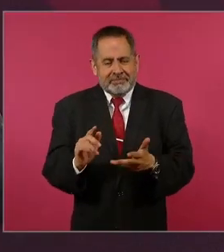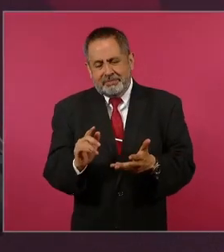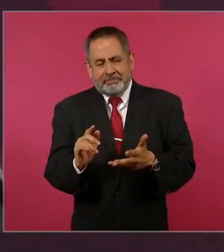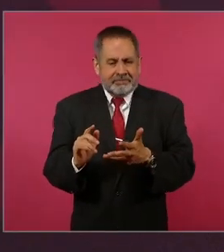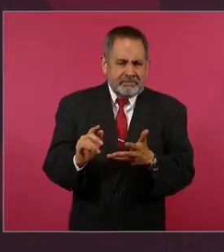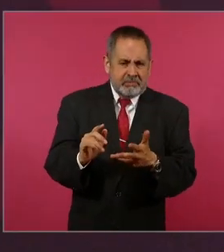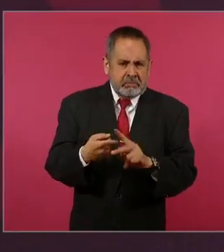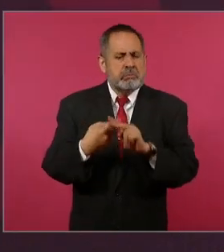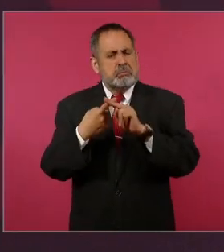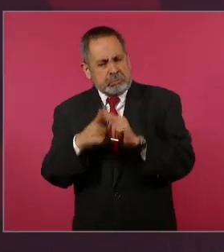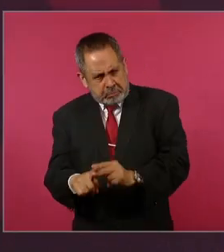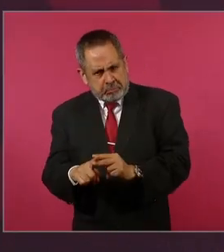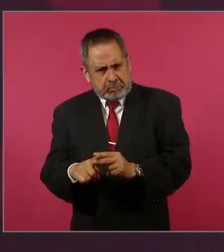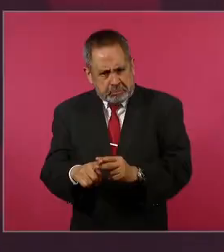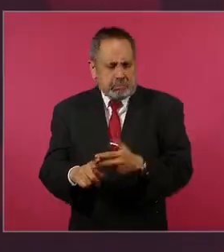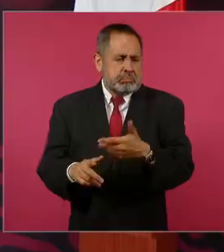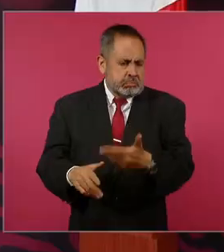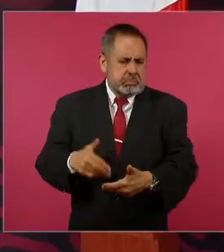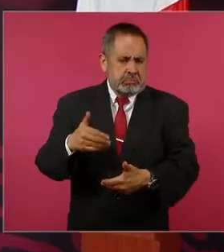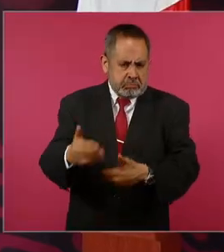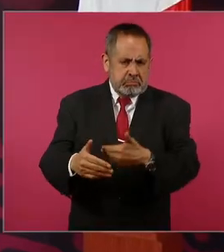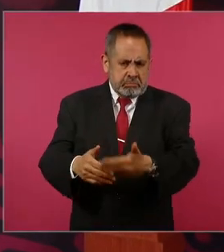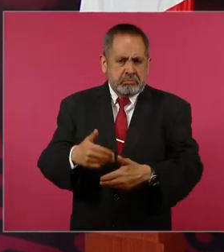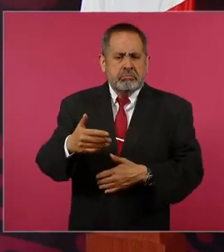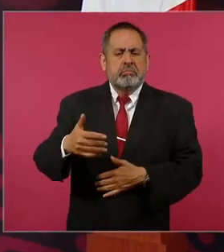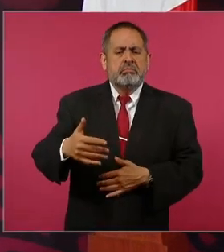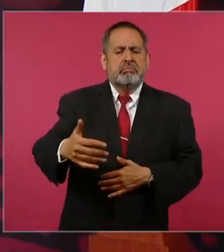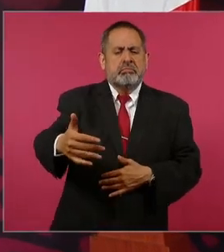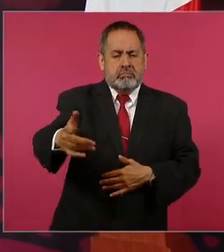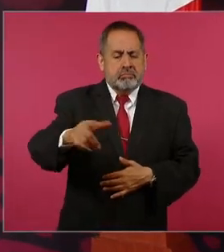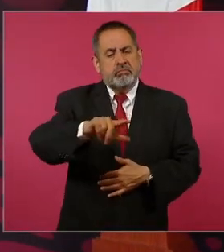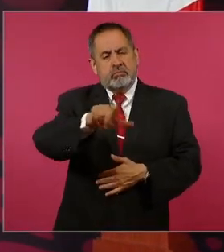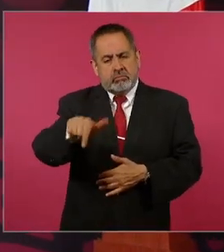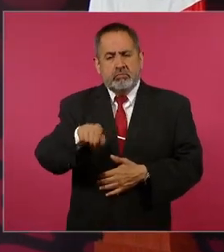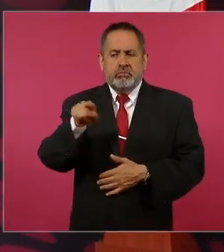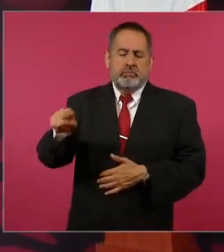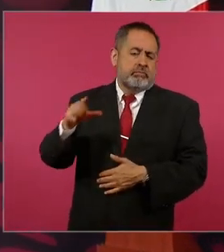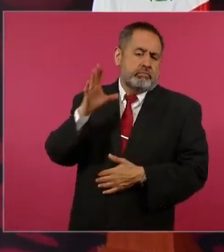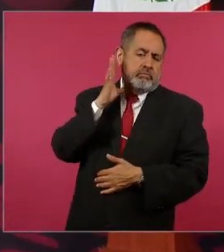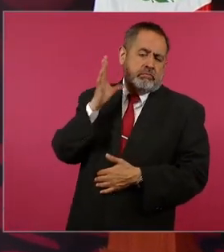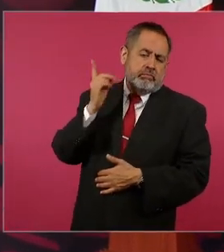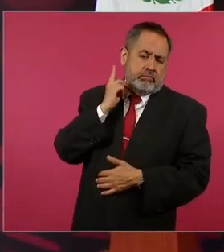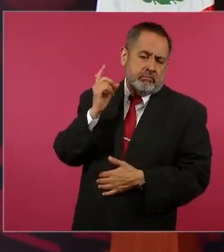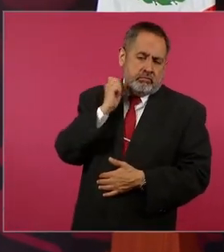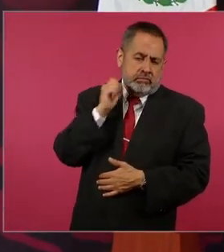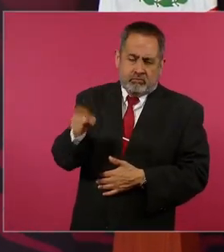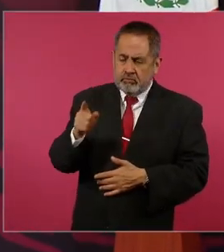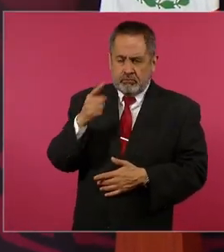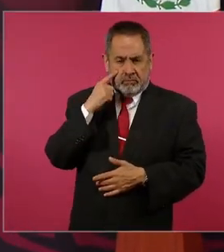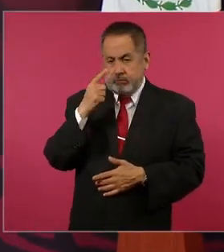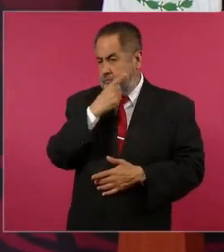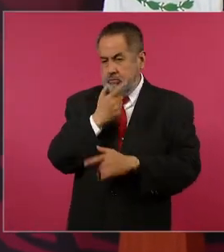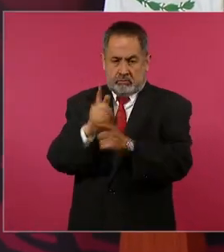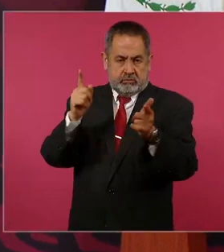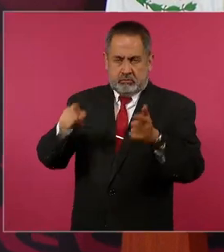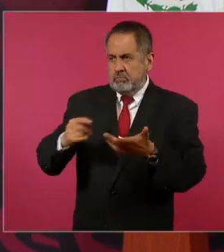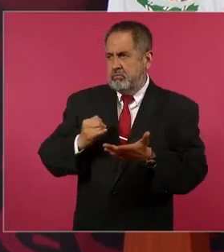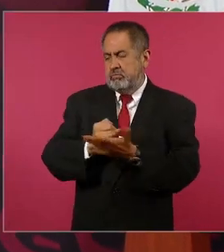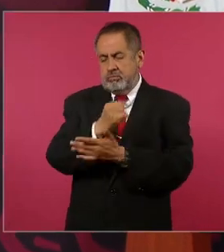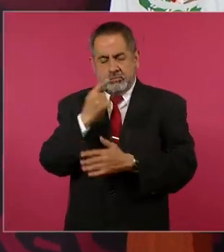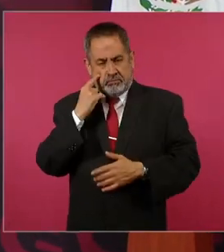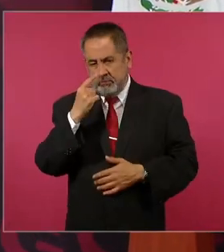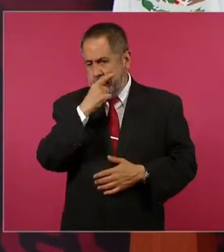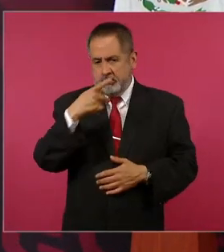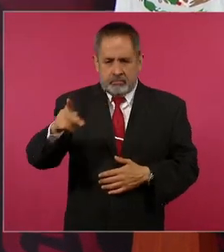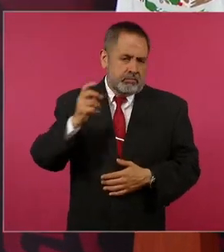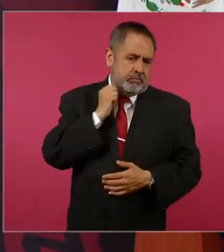inician los procesos y luego ya el Congreso, que es libre, los